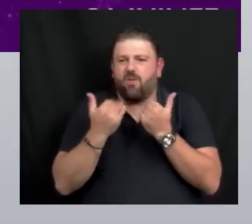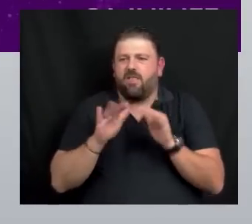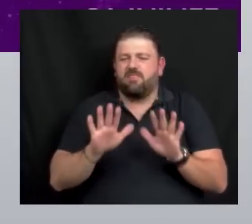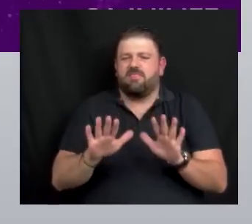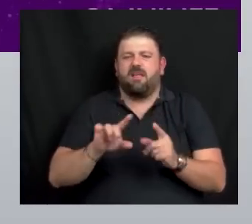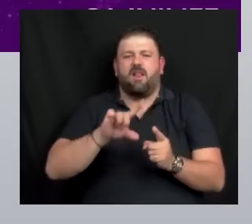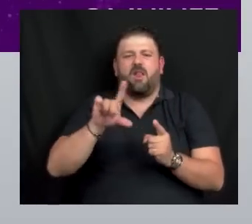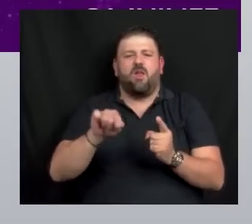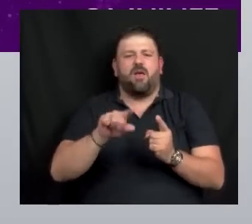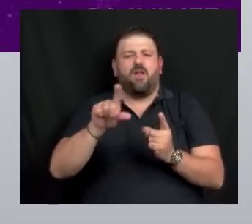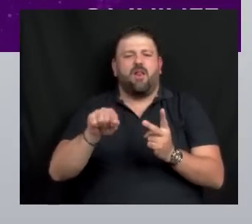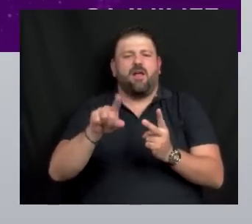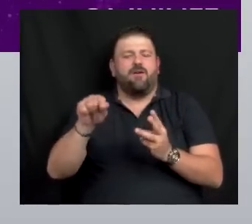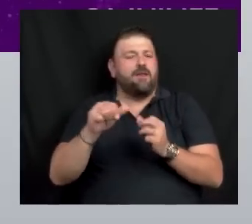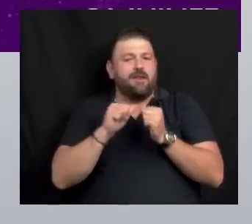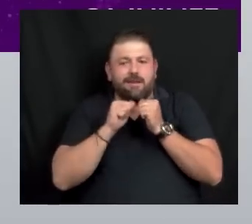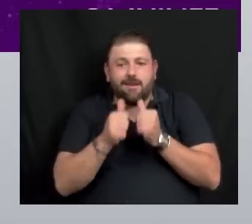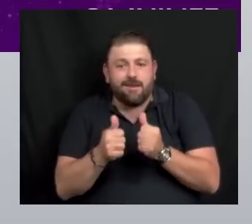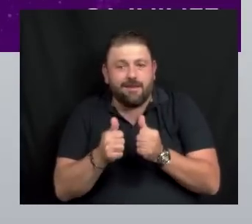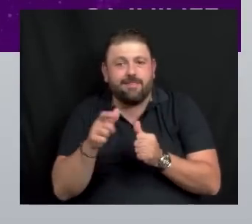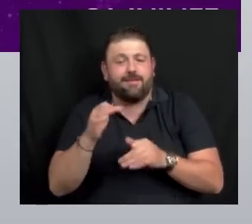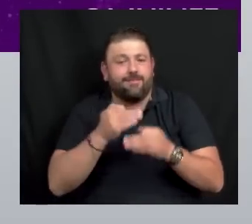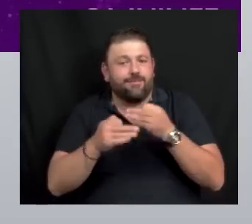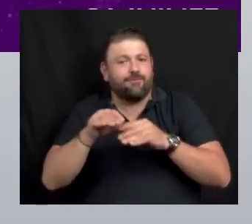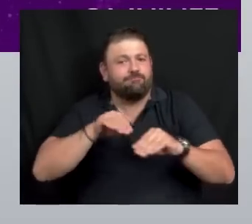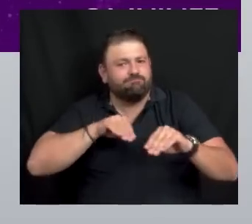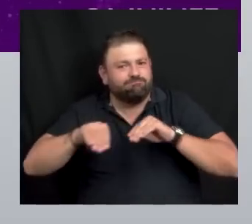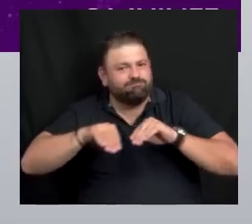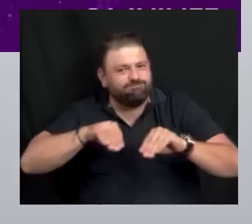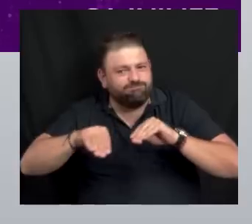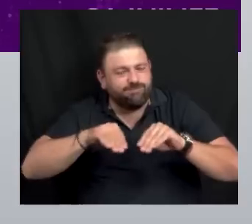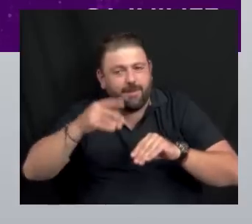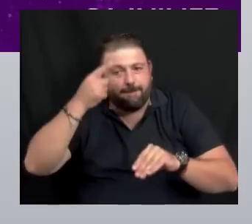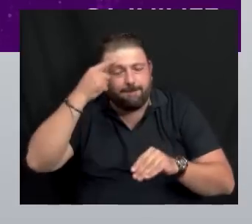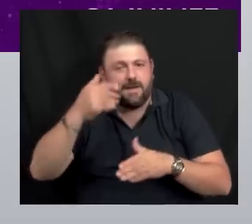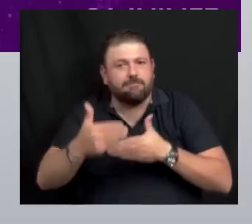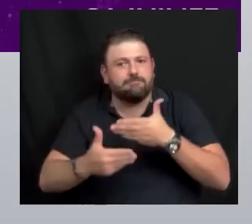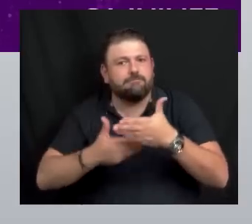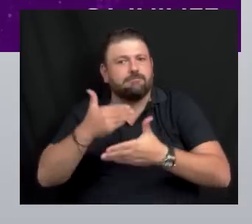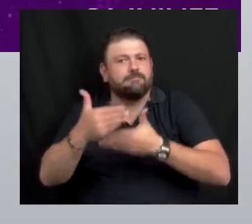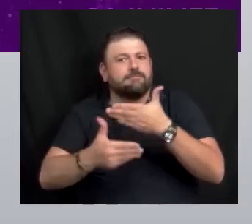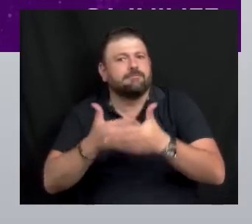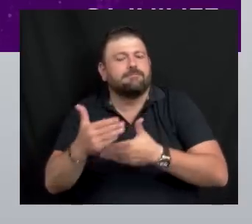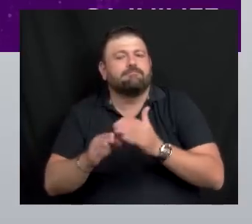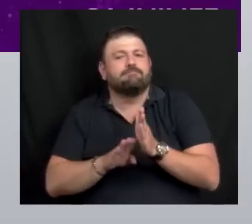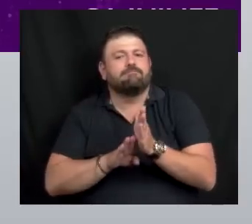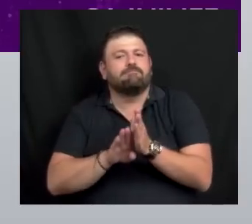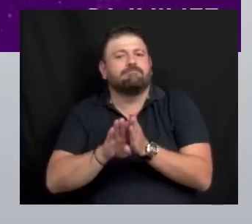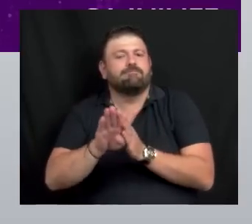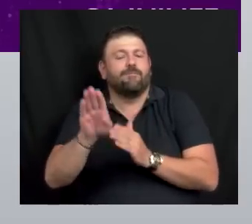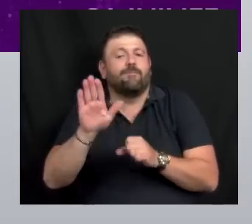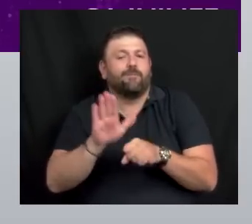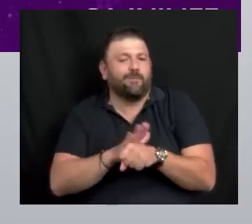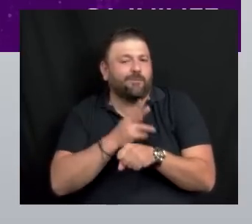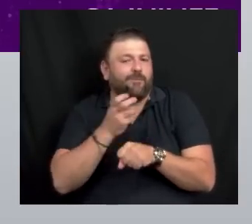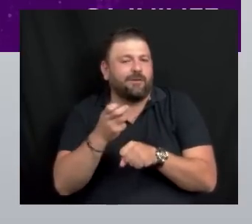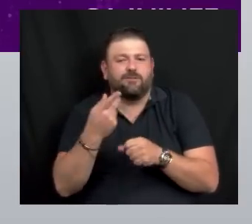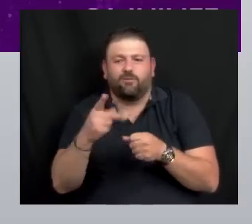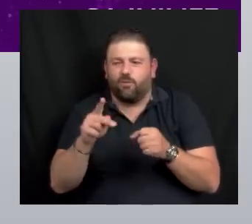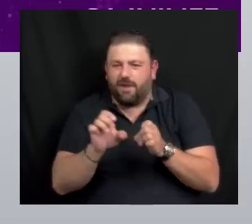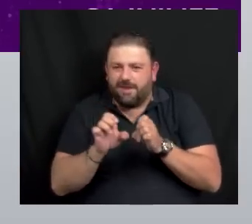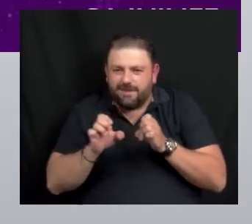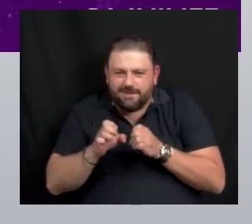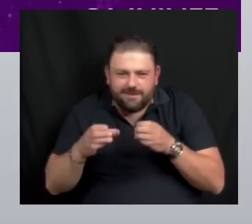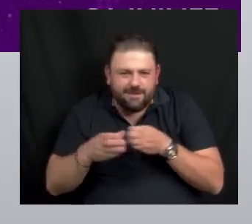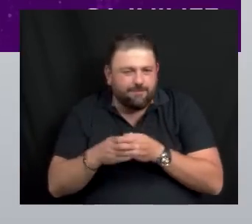más valiosa, pues te conviertes en la más valiosa para muchísima gente, agradecida también por sus